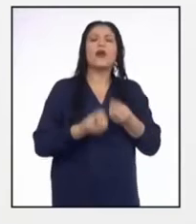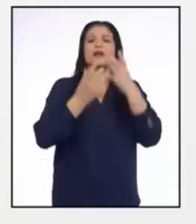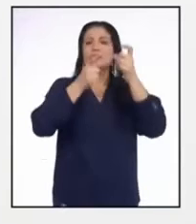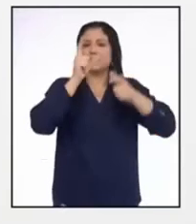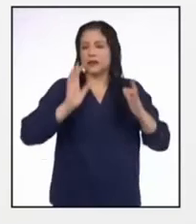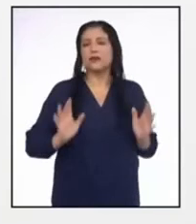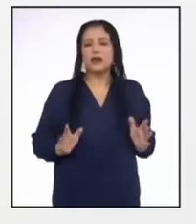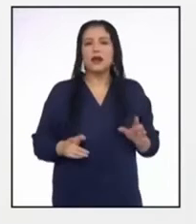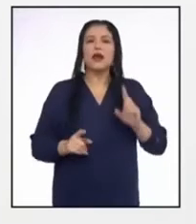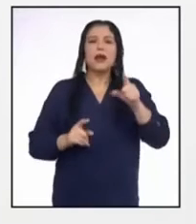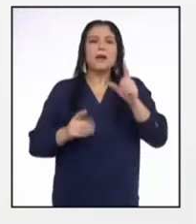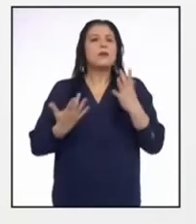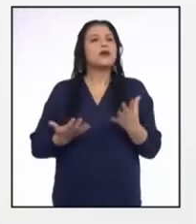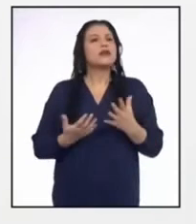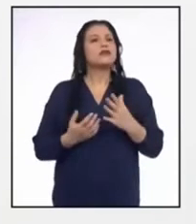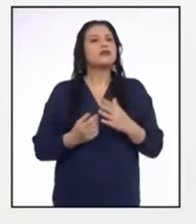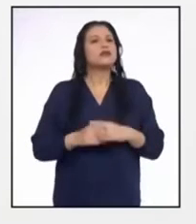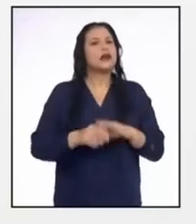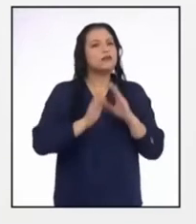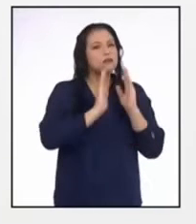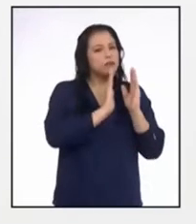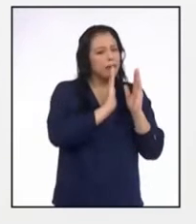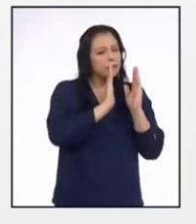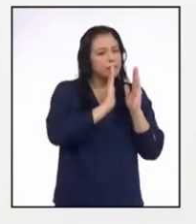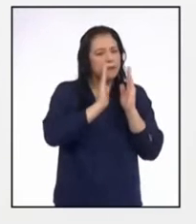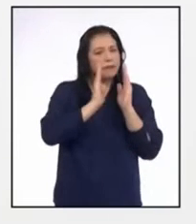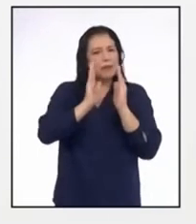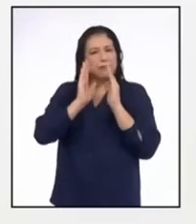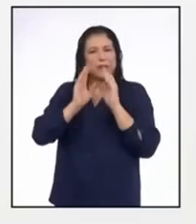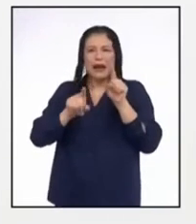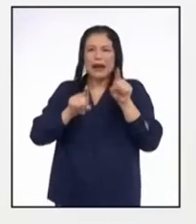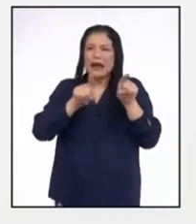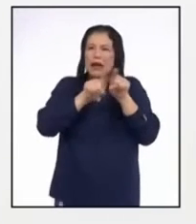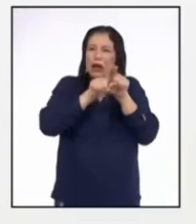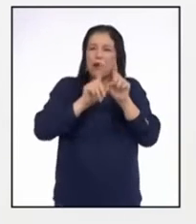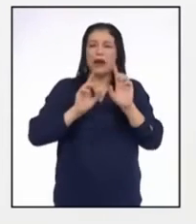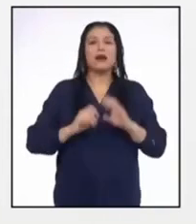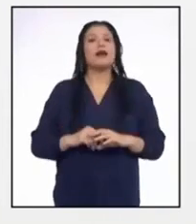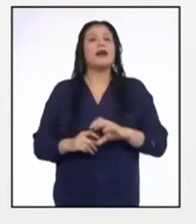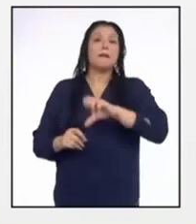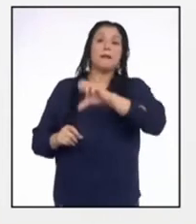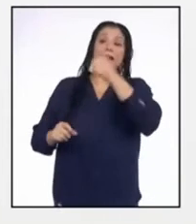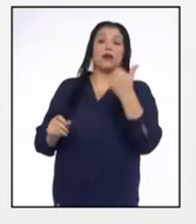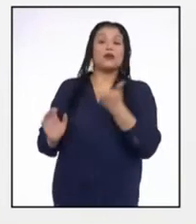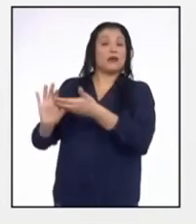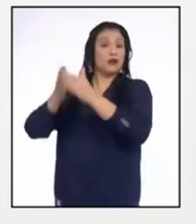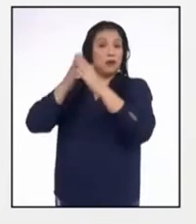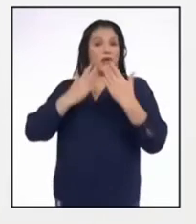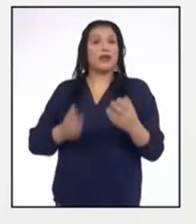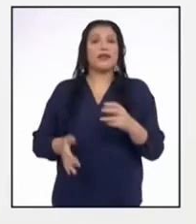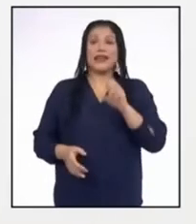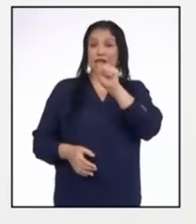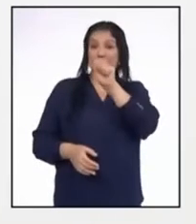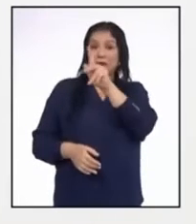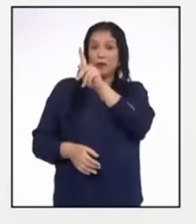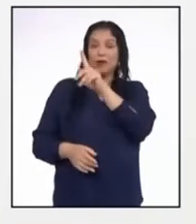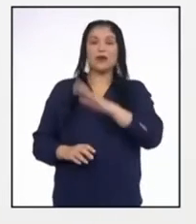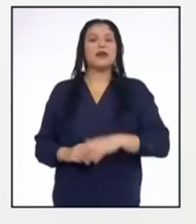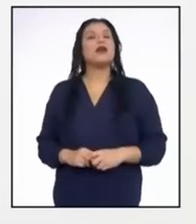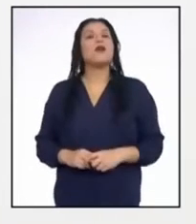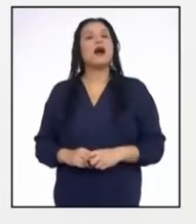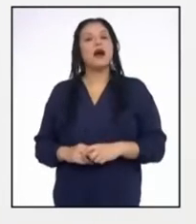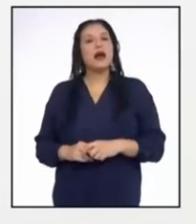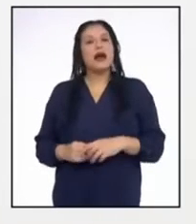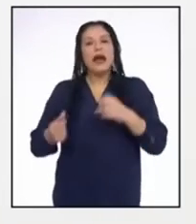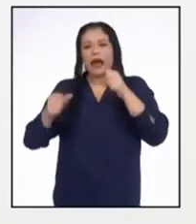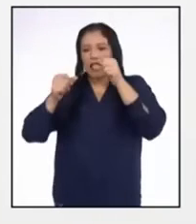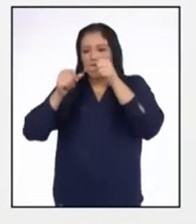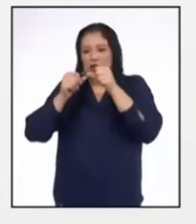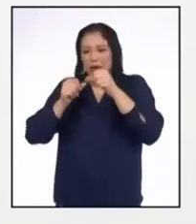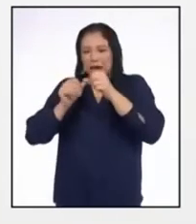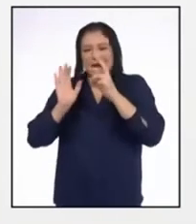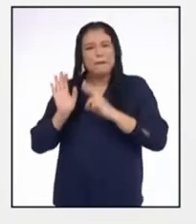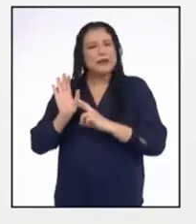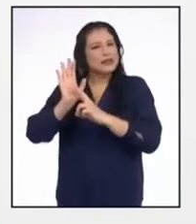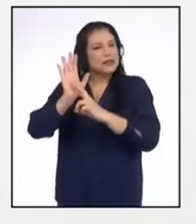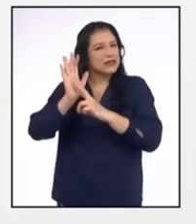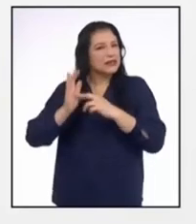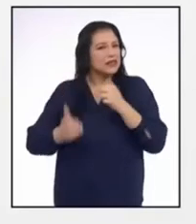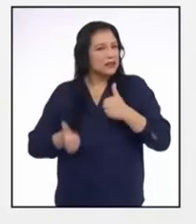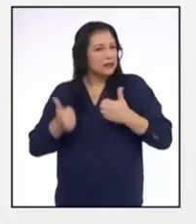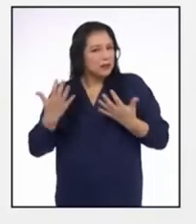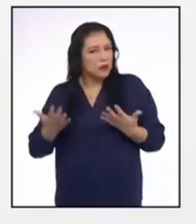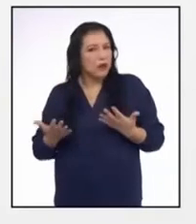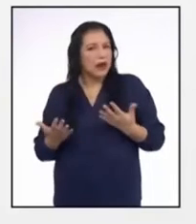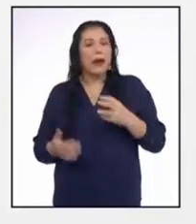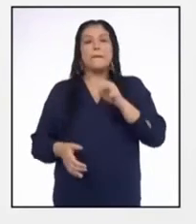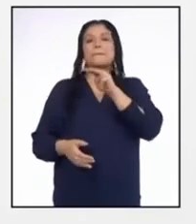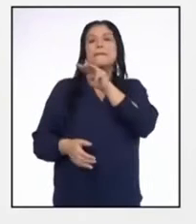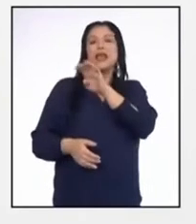estos se encuentran distribuidos de forma más homogénea. En cambio, para la comunidad Shipibo-Conibo, el dato más representativo